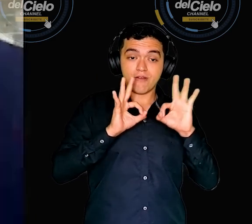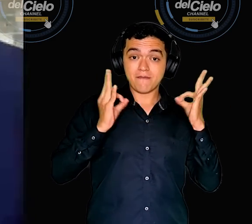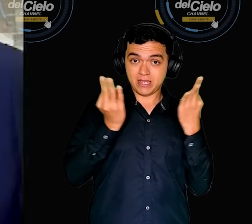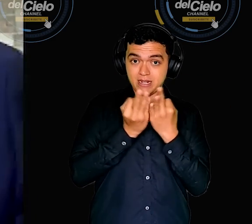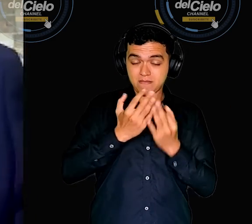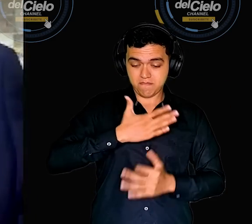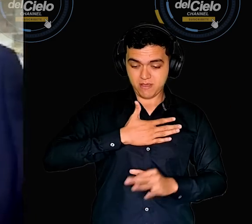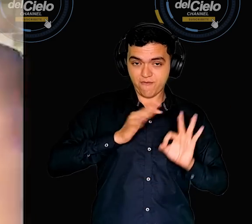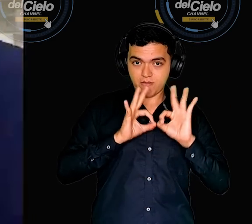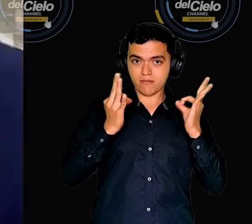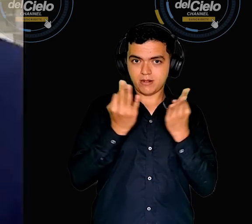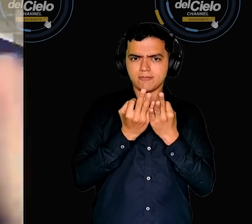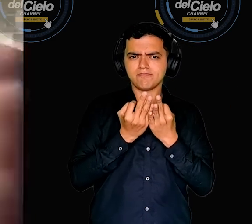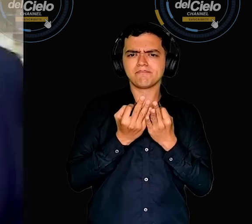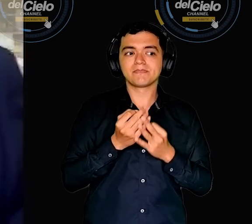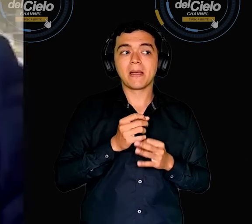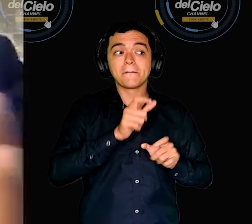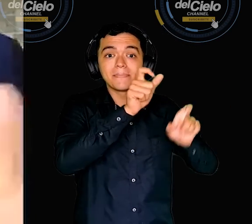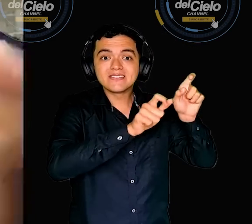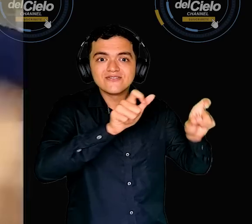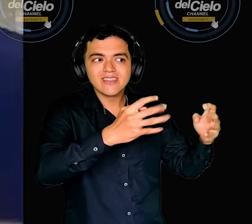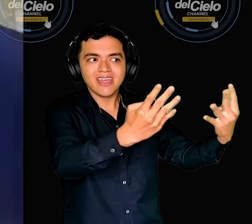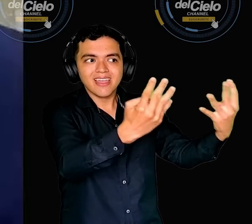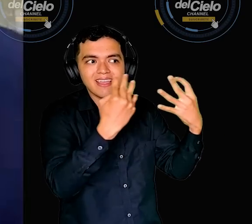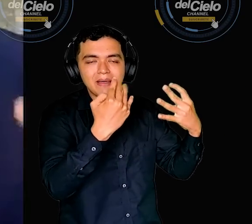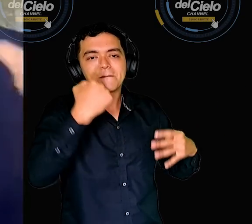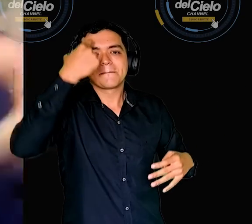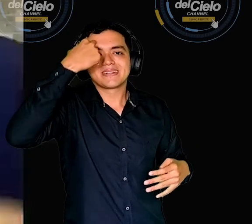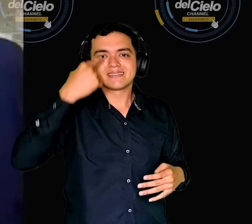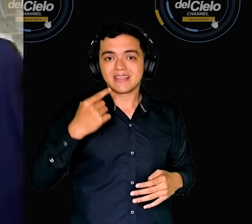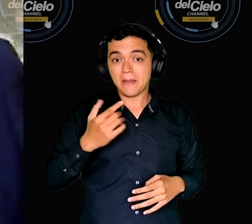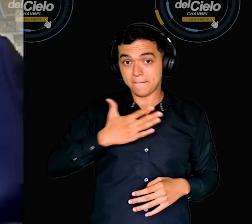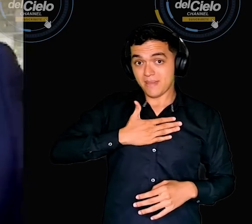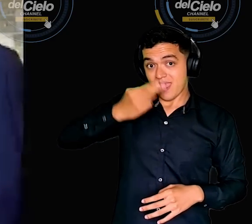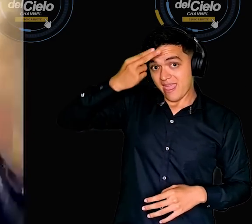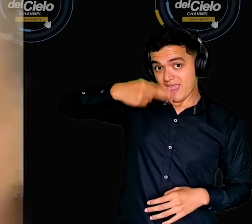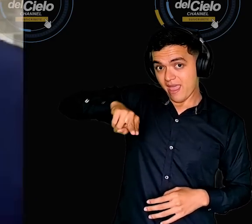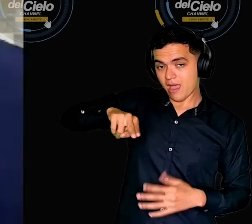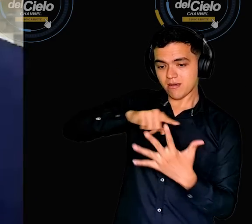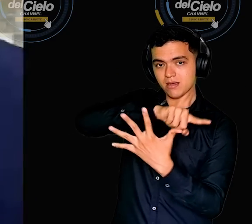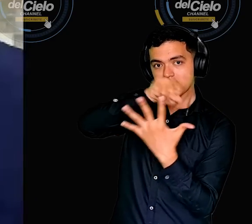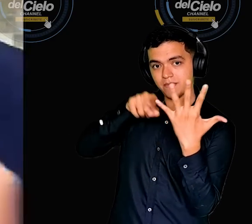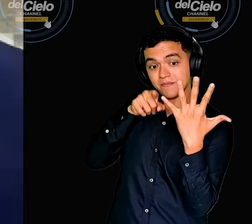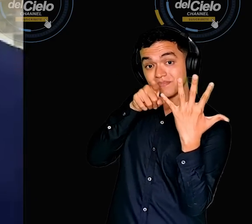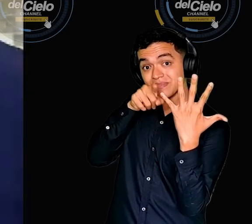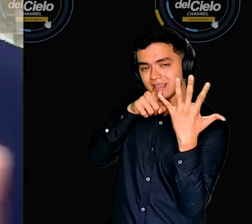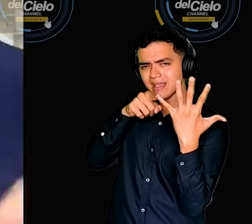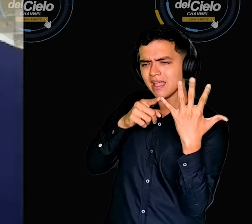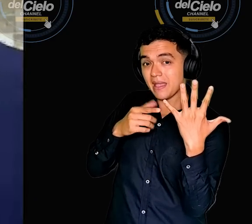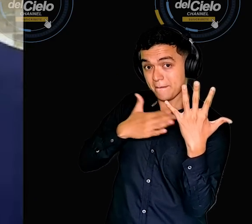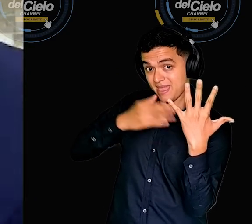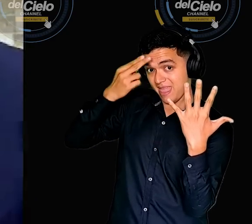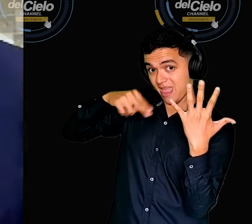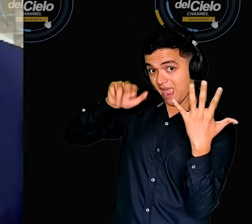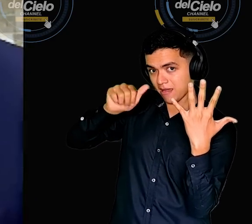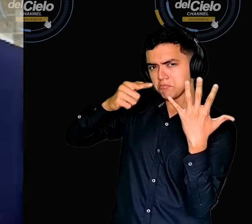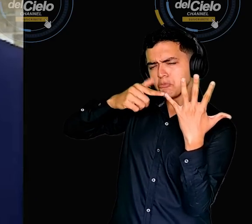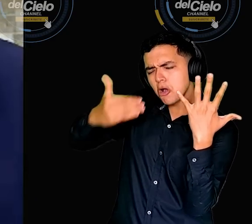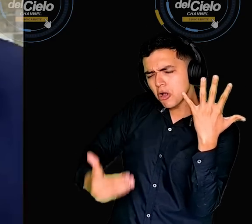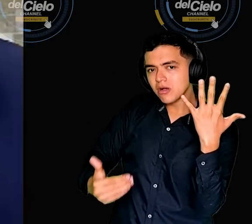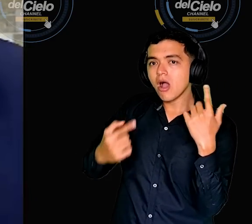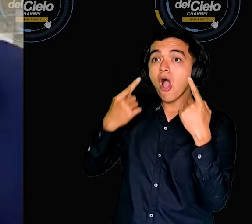cosas. Sencillamente, Jacob tenía una parcialidad por ese muchacho y era un buen muchacho.